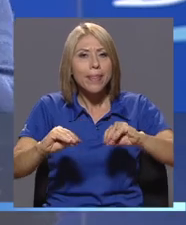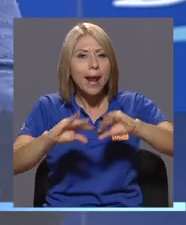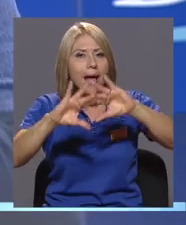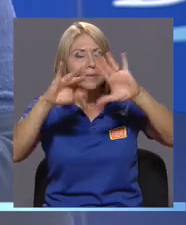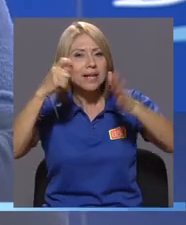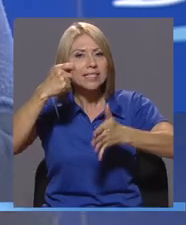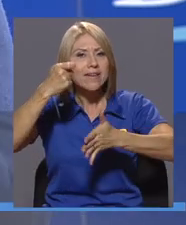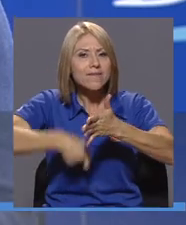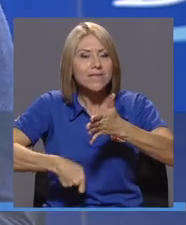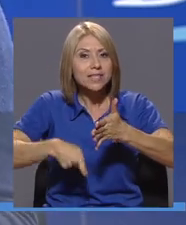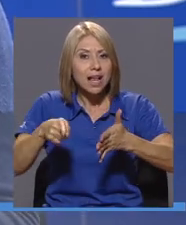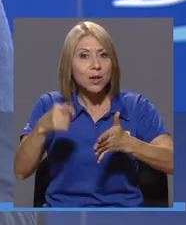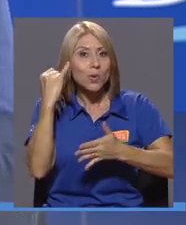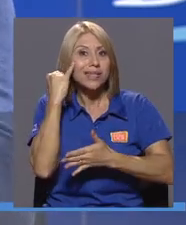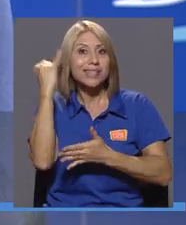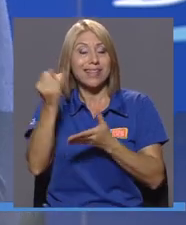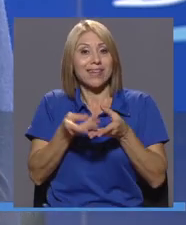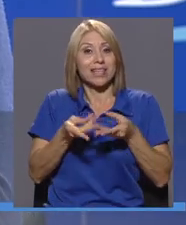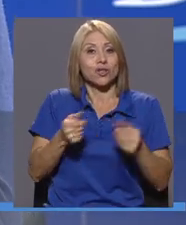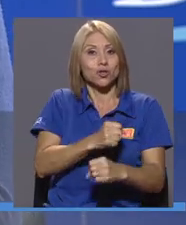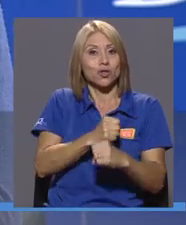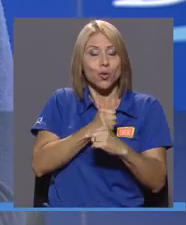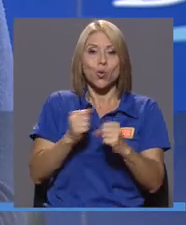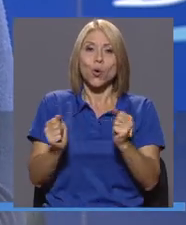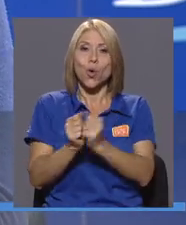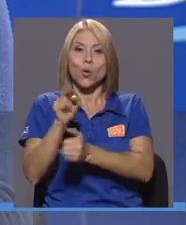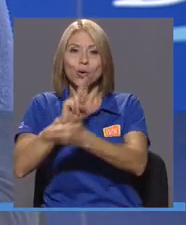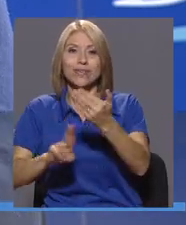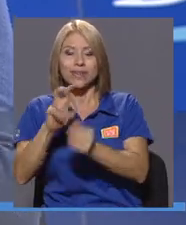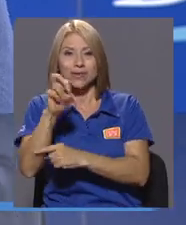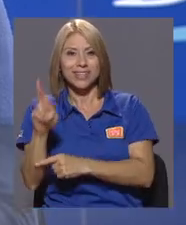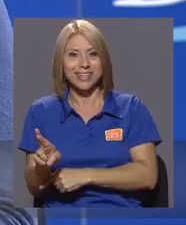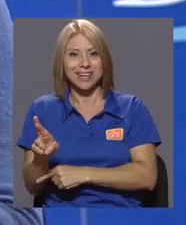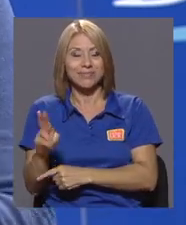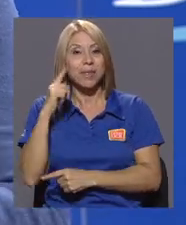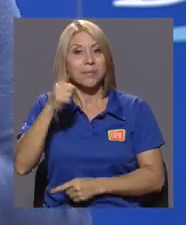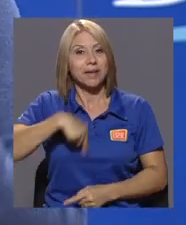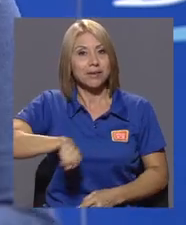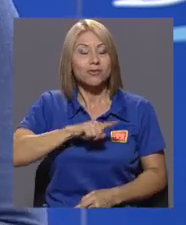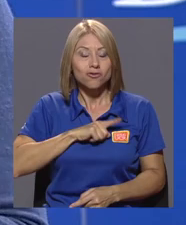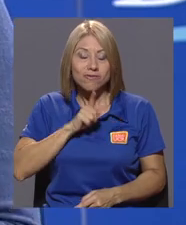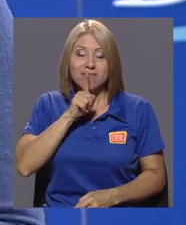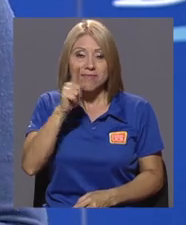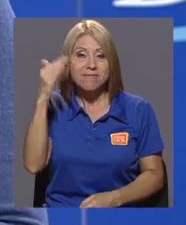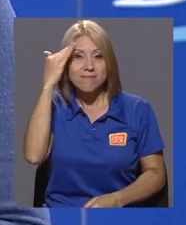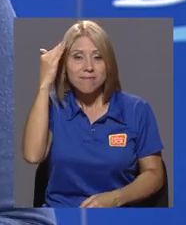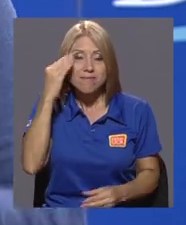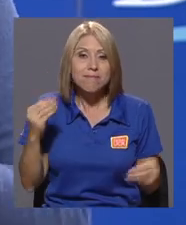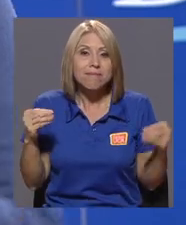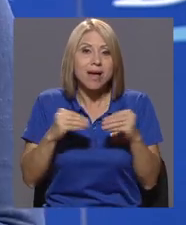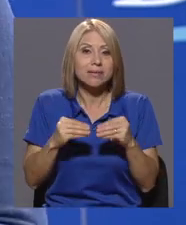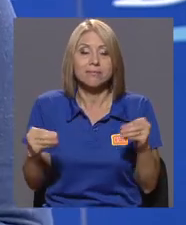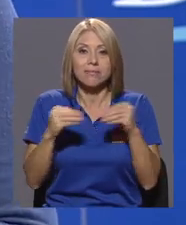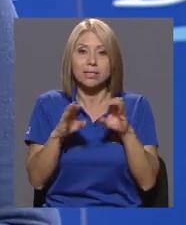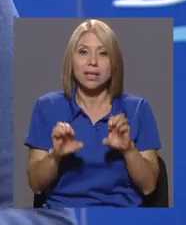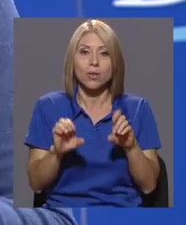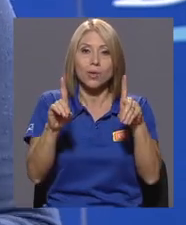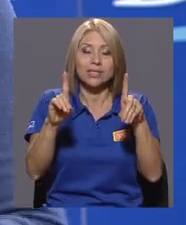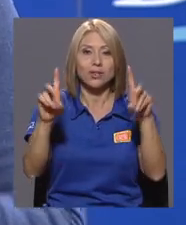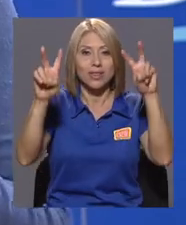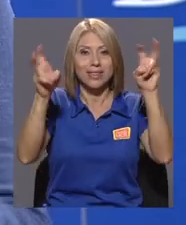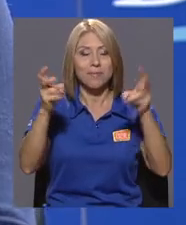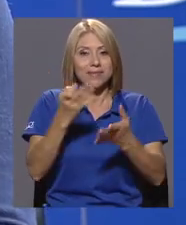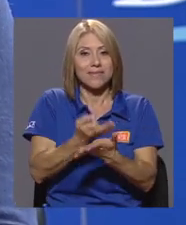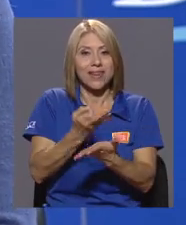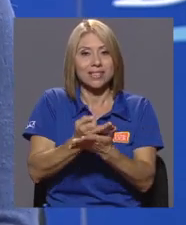una iniciativa de territorio seguro junto con la universidad de costa rica para que de verdad tengamos un mayor conocimiento una mayor educación sobre